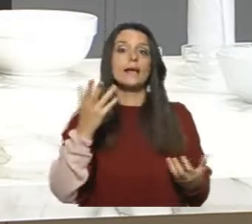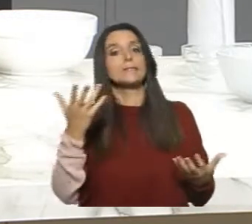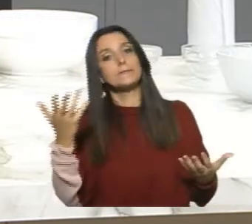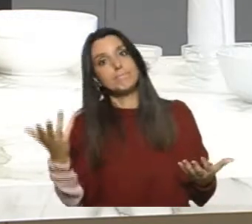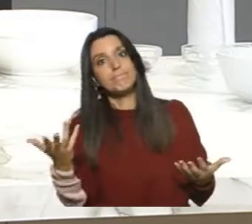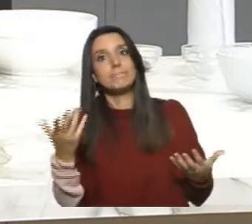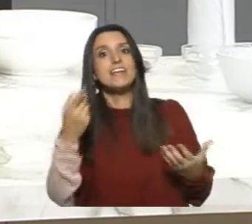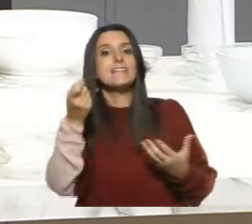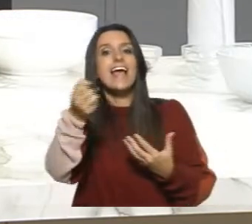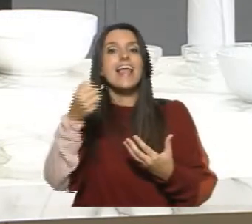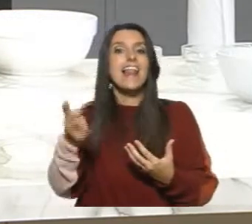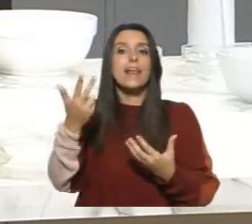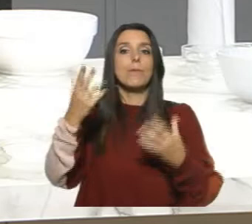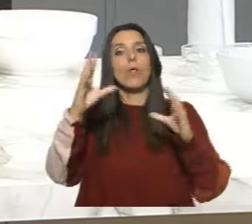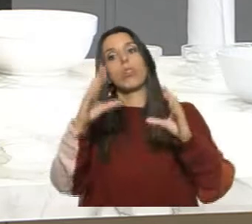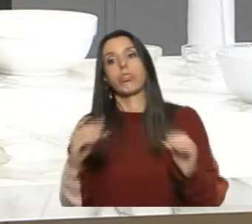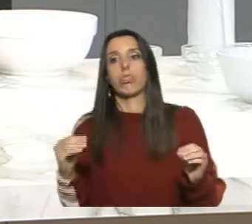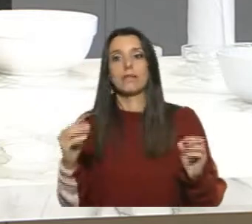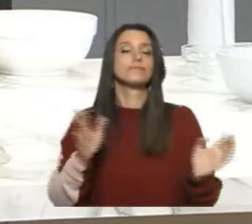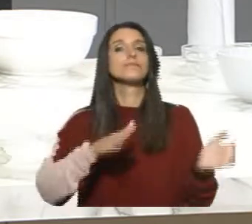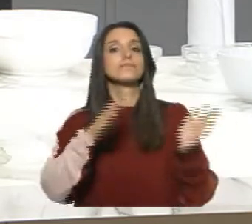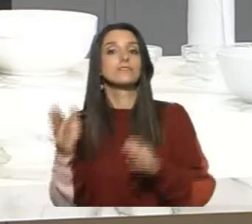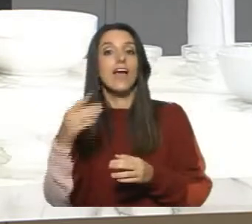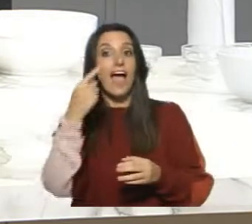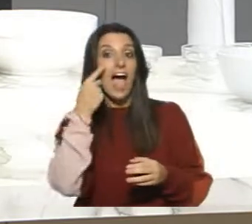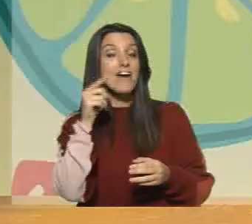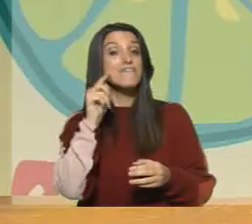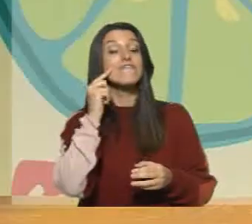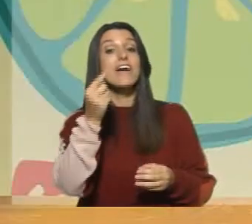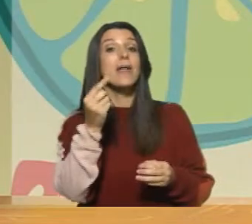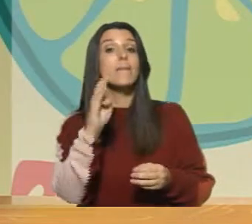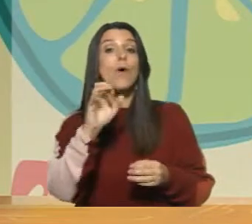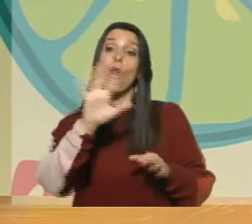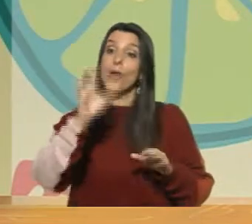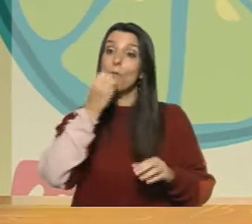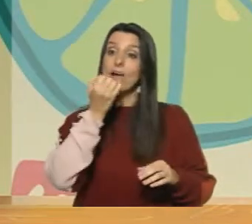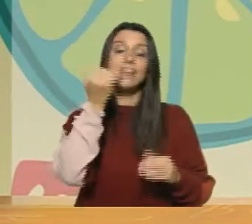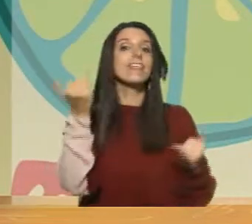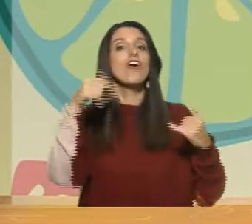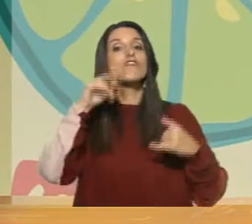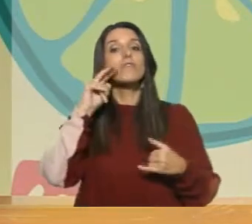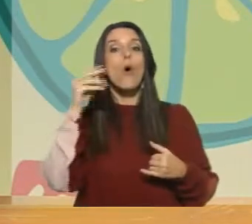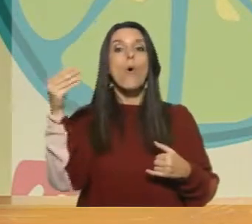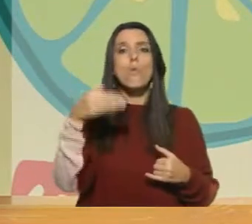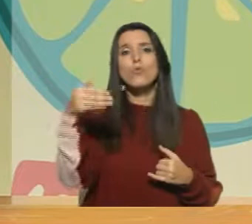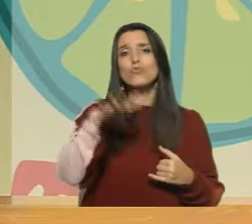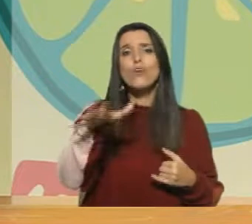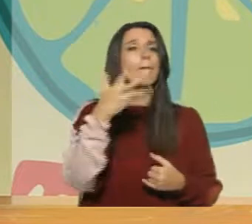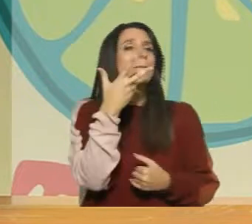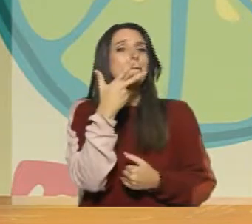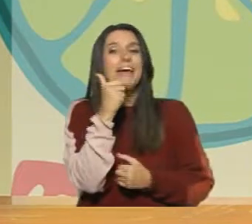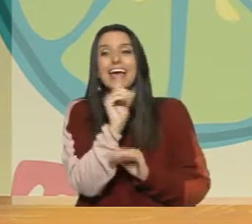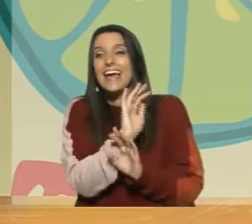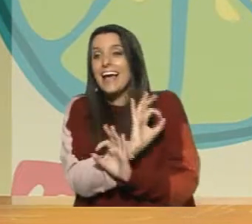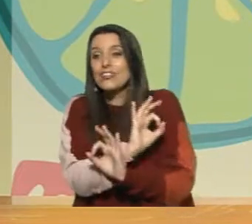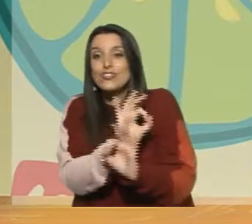La tenés que tener en frío porque si no te pierde consistencia. Atención, que hay un mensaje para ti, Paulita. Hola, buen día, los miro desde el buceo. Me encantó el